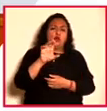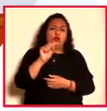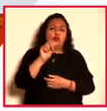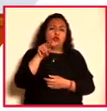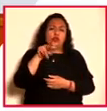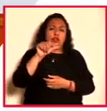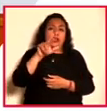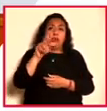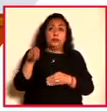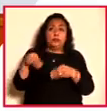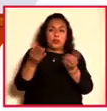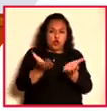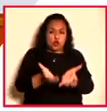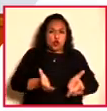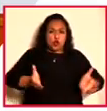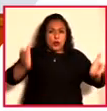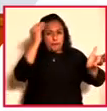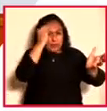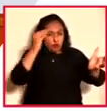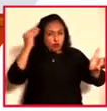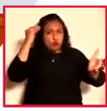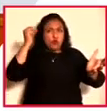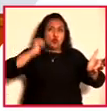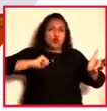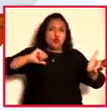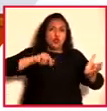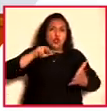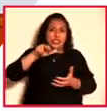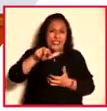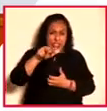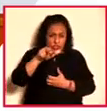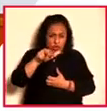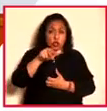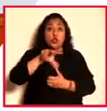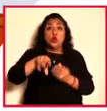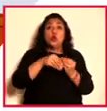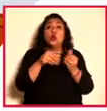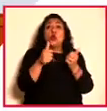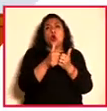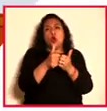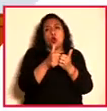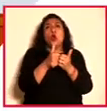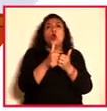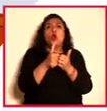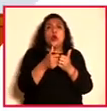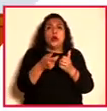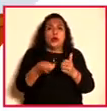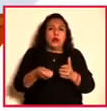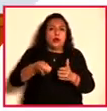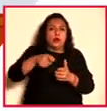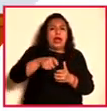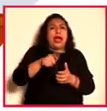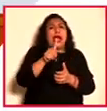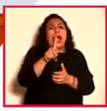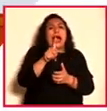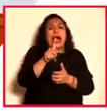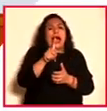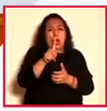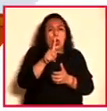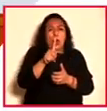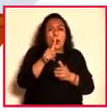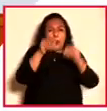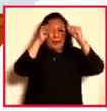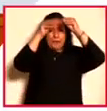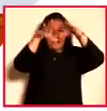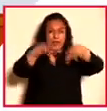pila bautismal que data del siglo XVIII, junto con su correspondiente aspersor de agua bendita. Estos bienes culturales